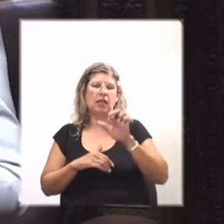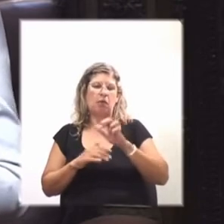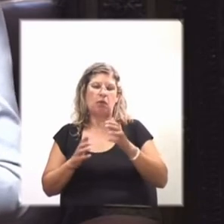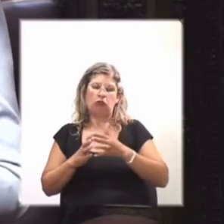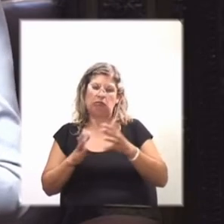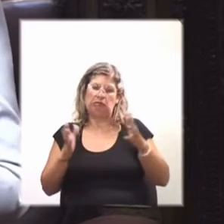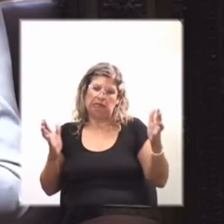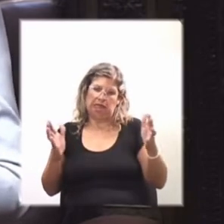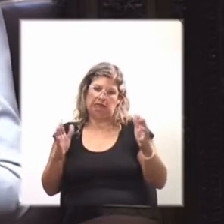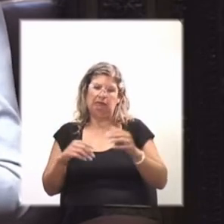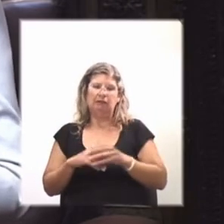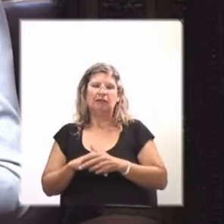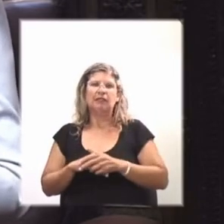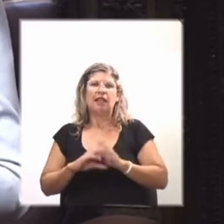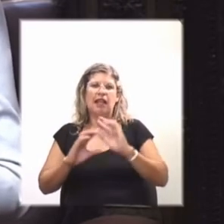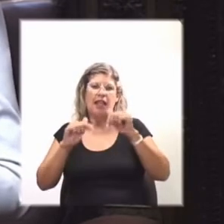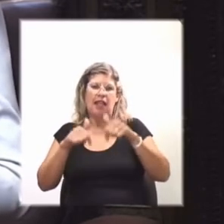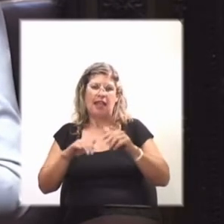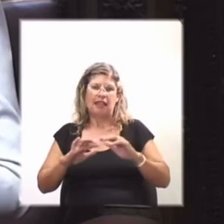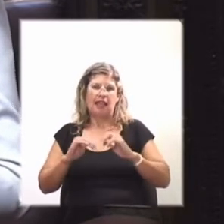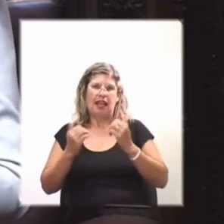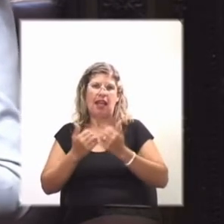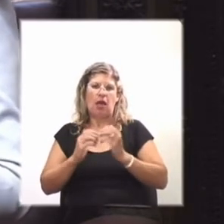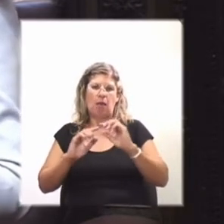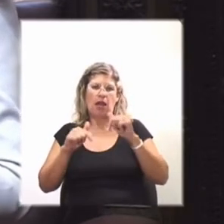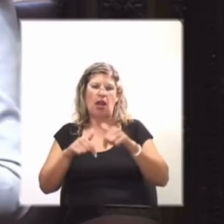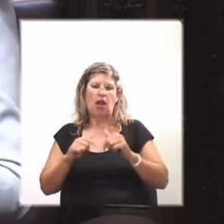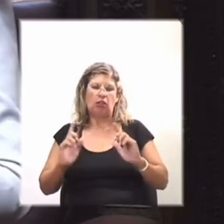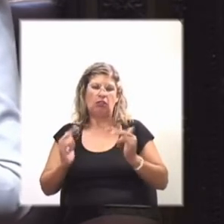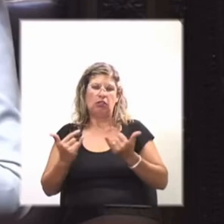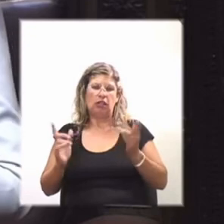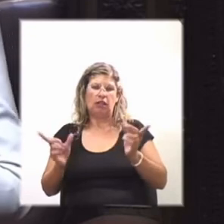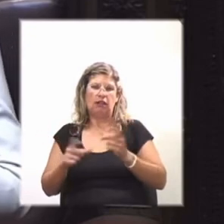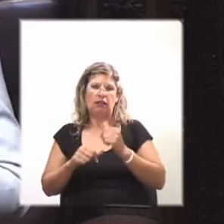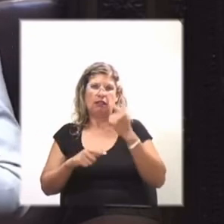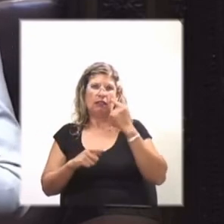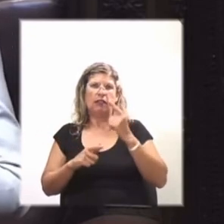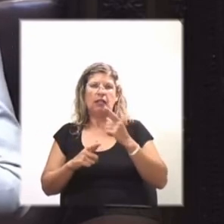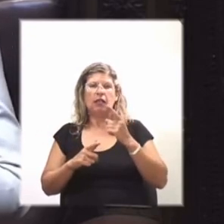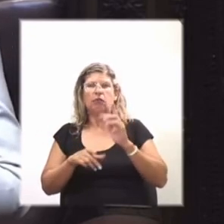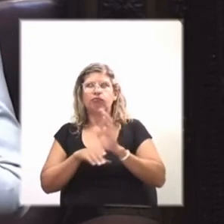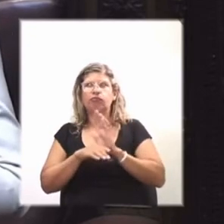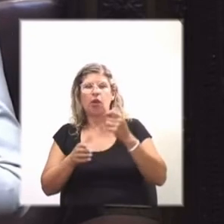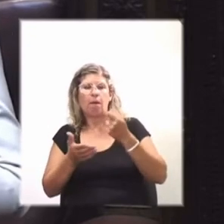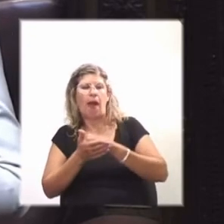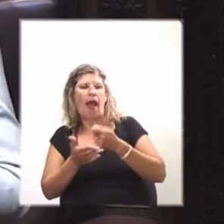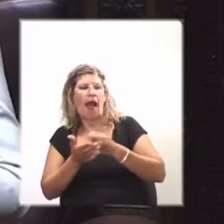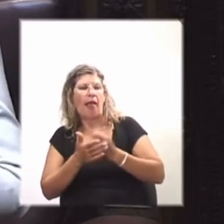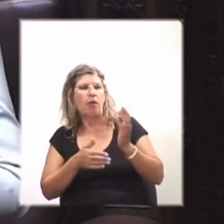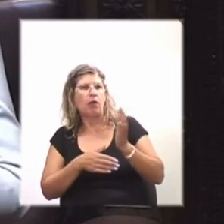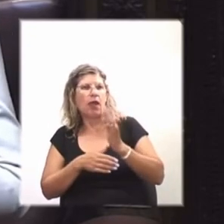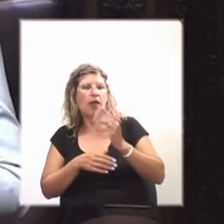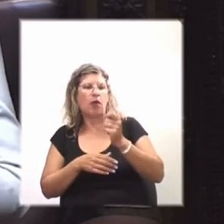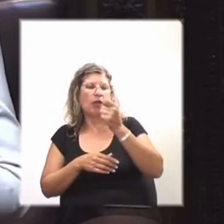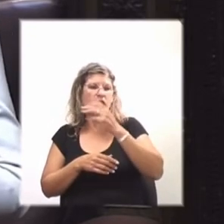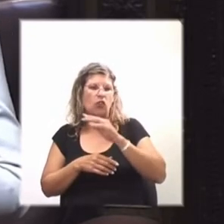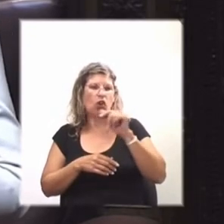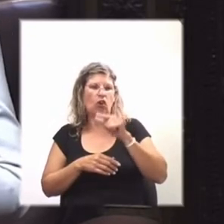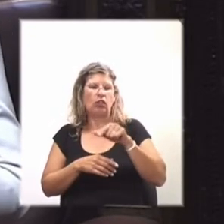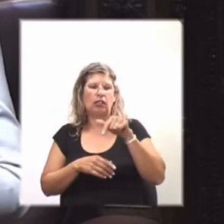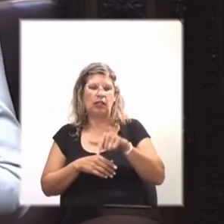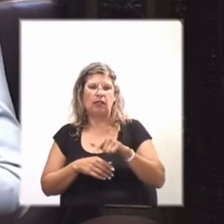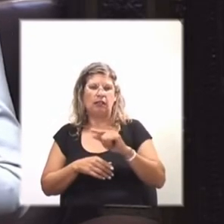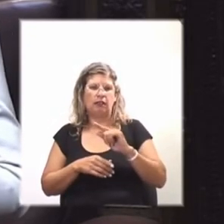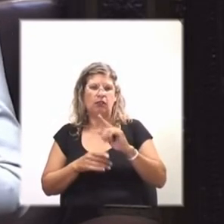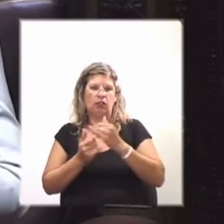grande. Esta Cámara está hoy, termino con esto, pagando una deuda histórica al realizar esta sesión. En aquel